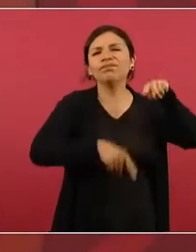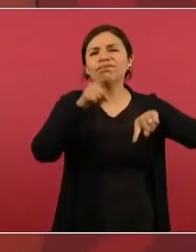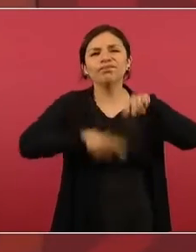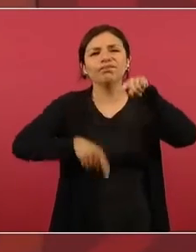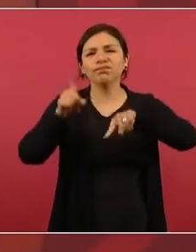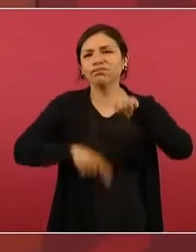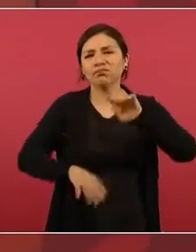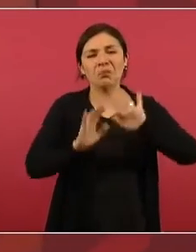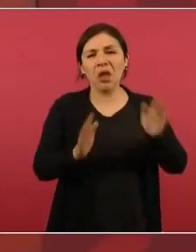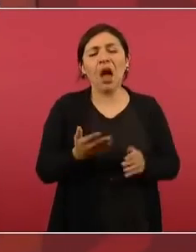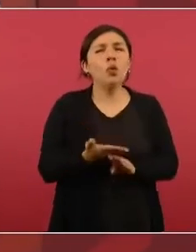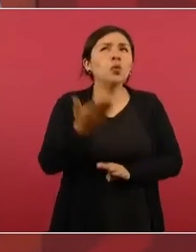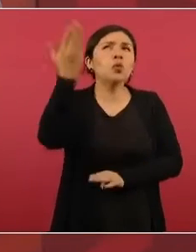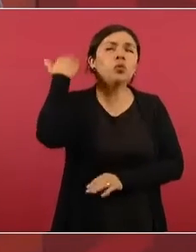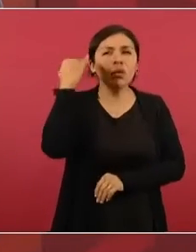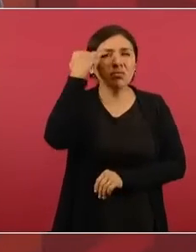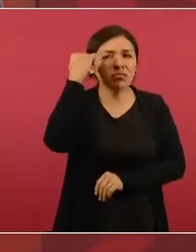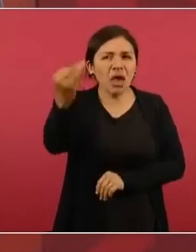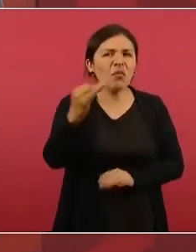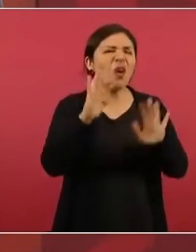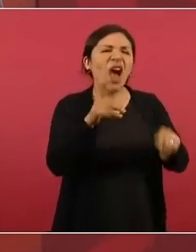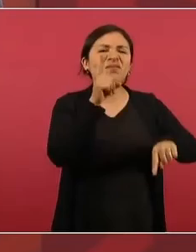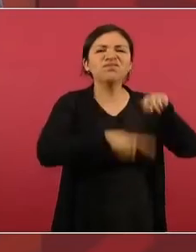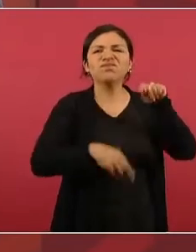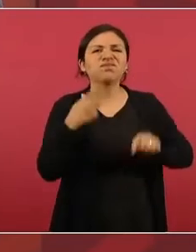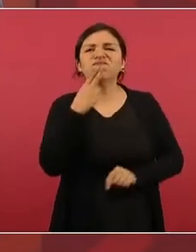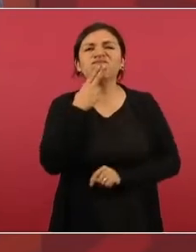durante mucho tiempo.